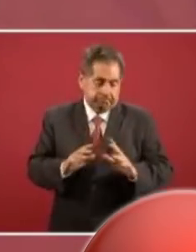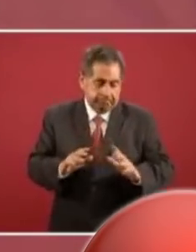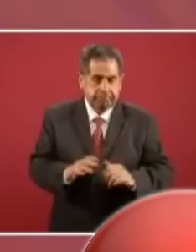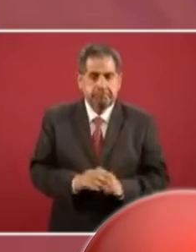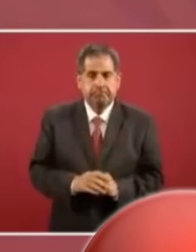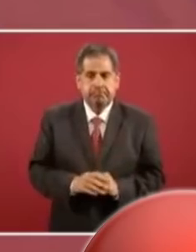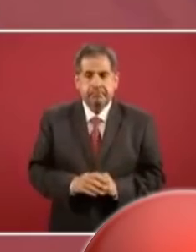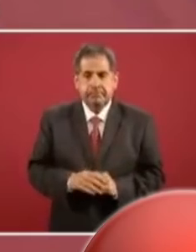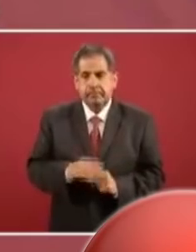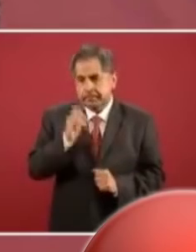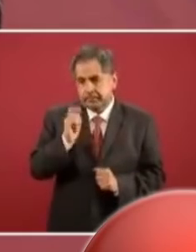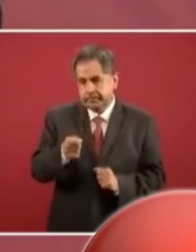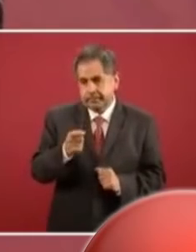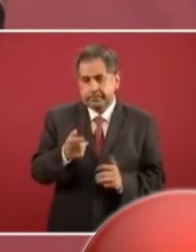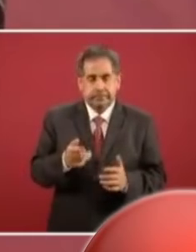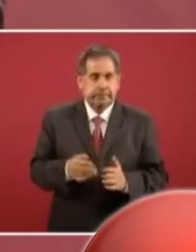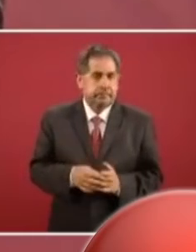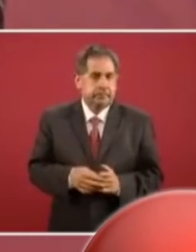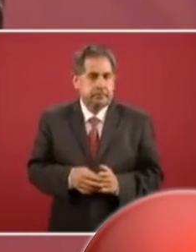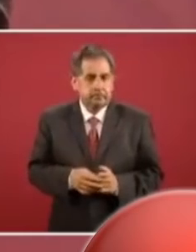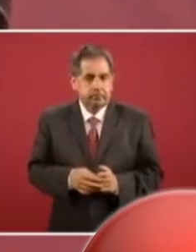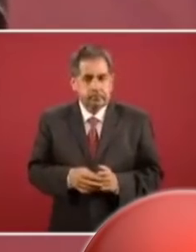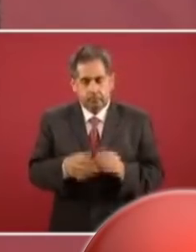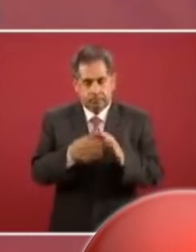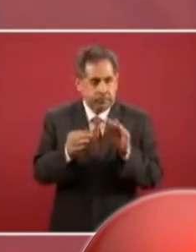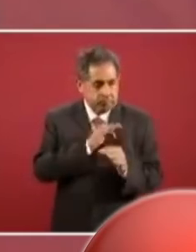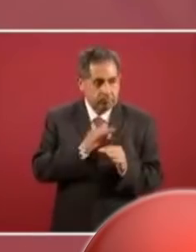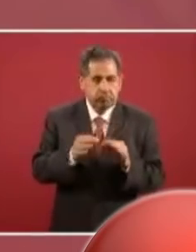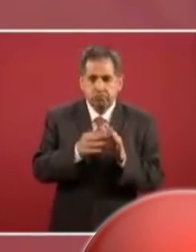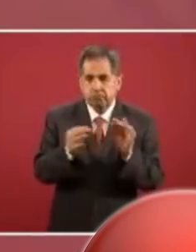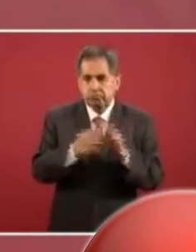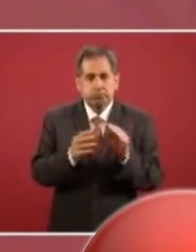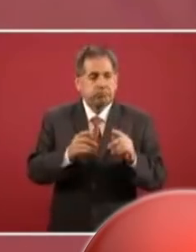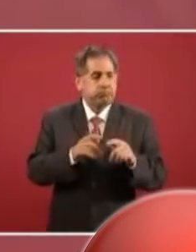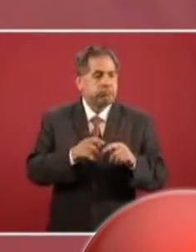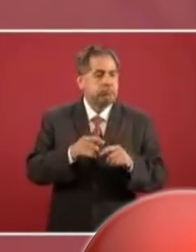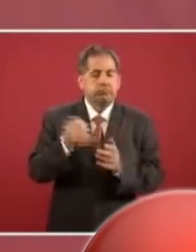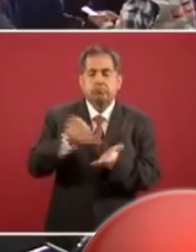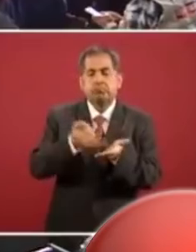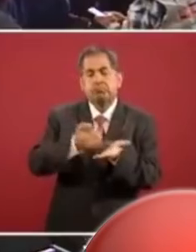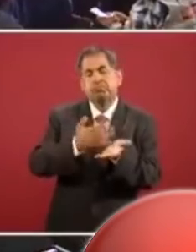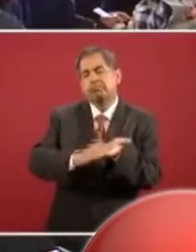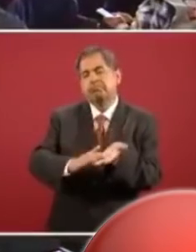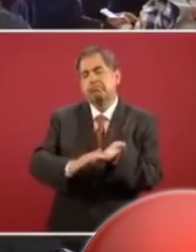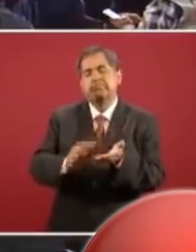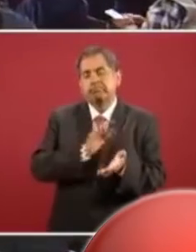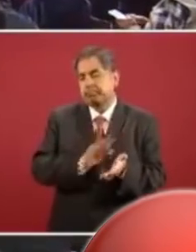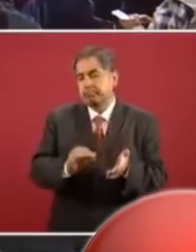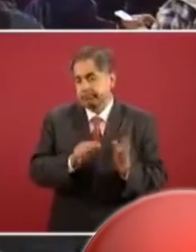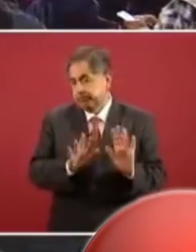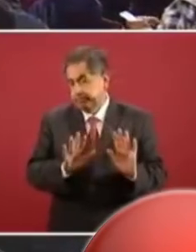en donde se podía llevar a cabo la condonación de impuestos.